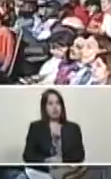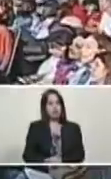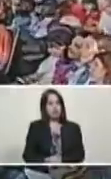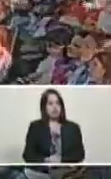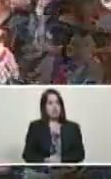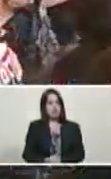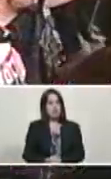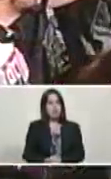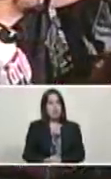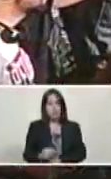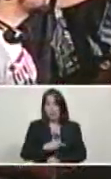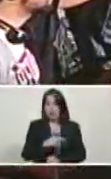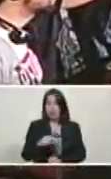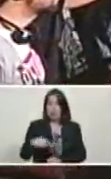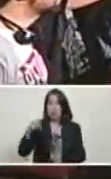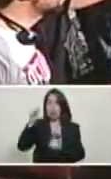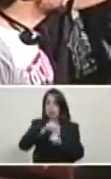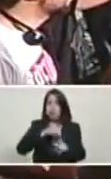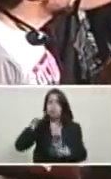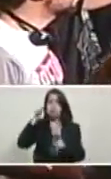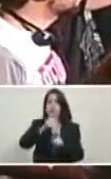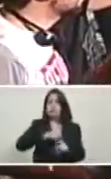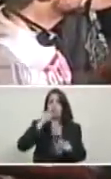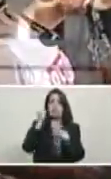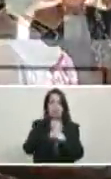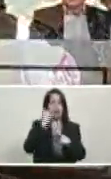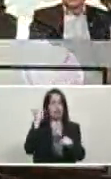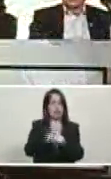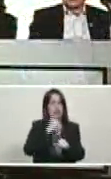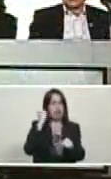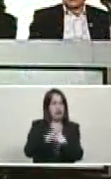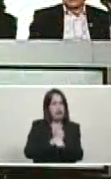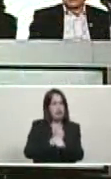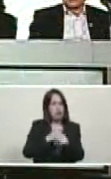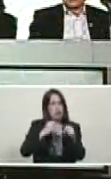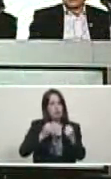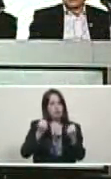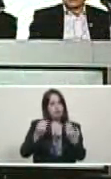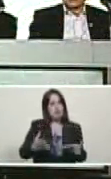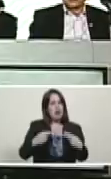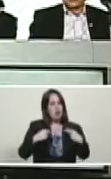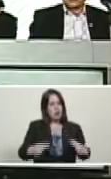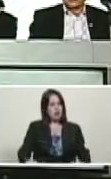y estamos dando una batalla por la humanidad